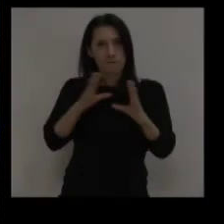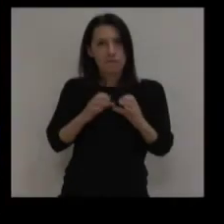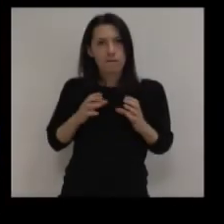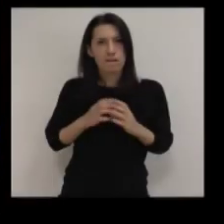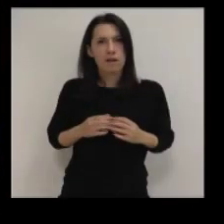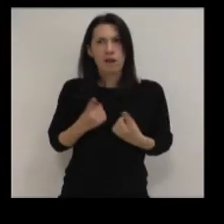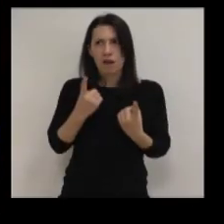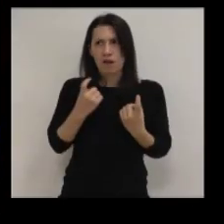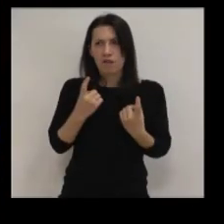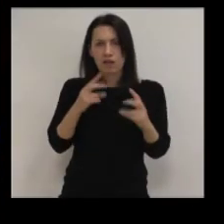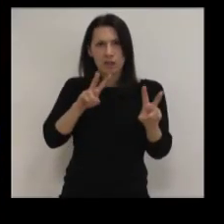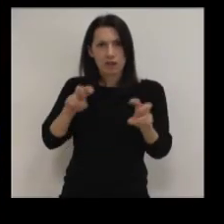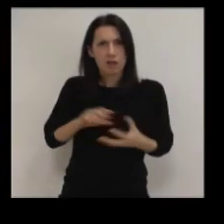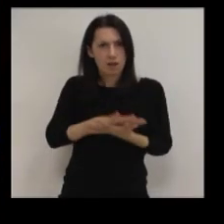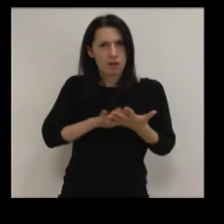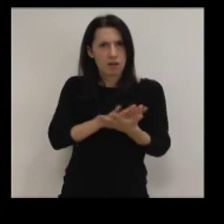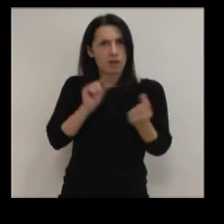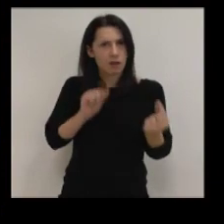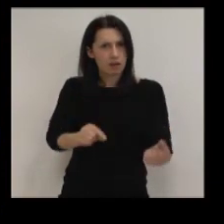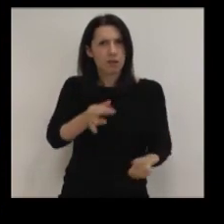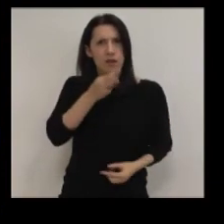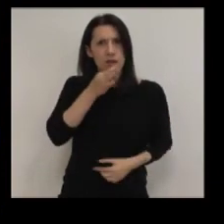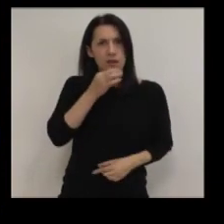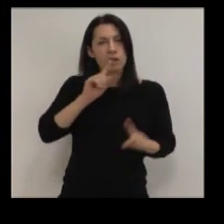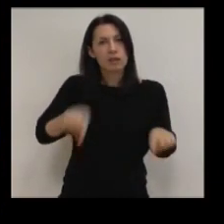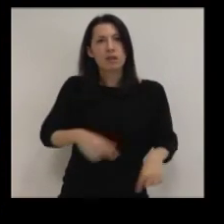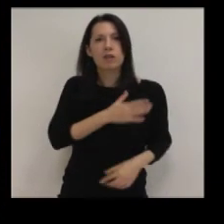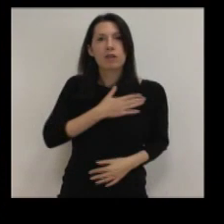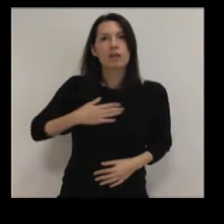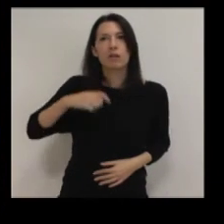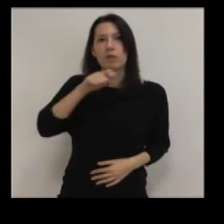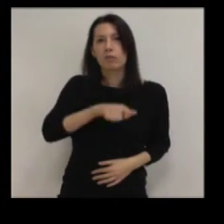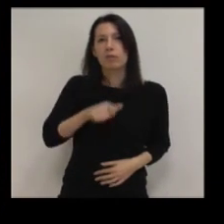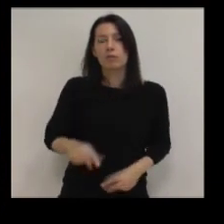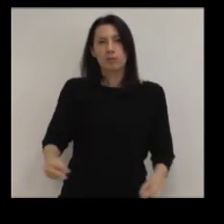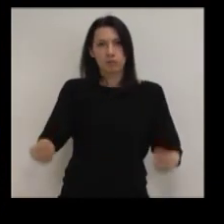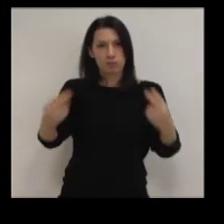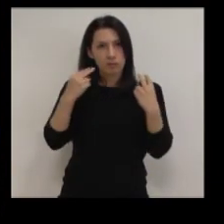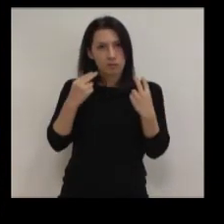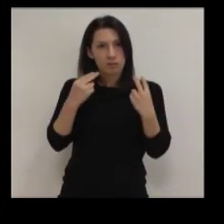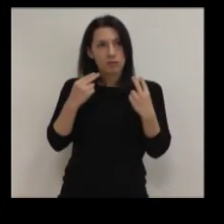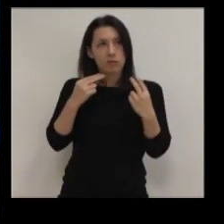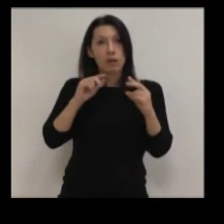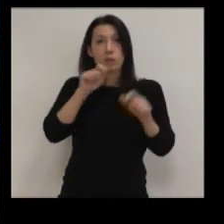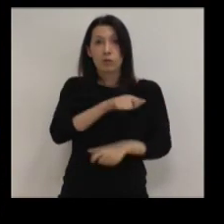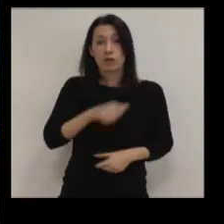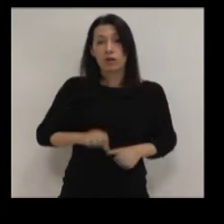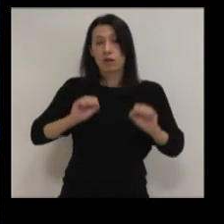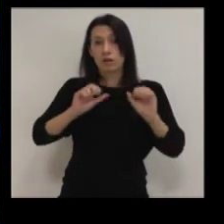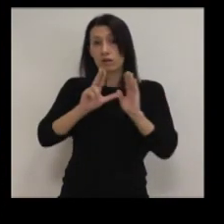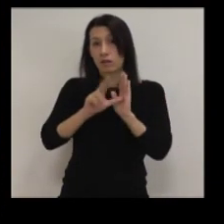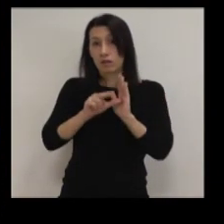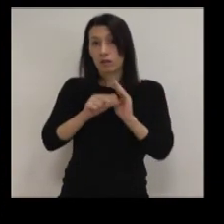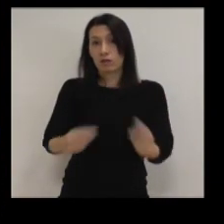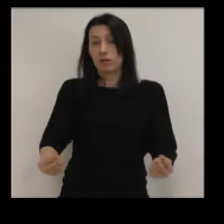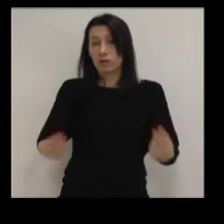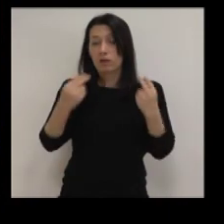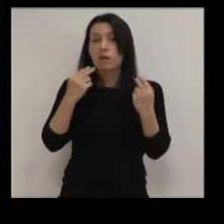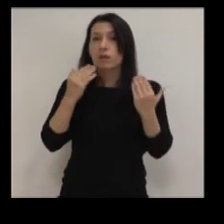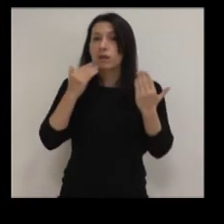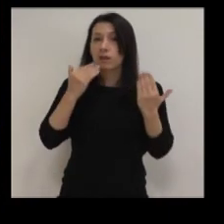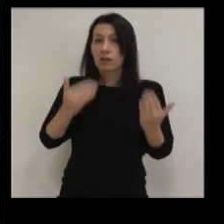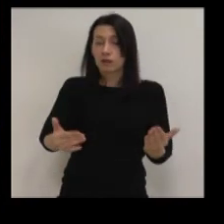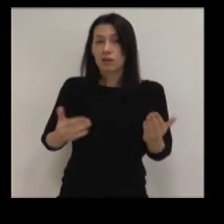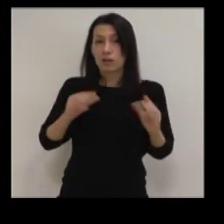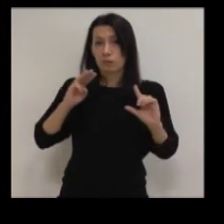debatir. Quiero dar las gracias a los asistentes, los que nos han seguido y los que nos van a seguir a través de...